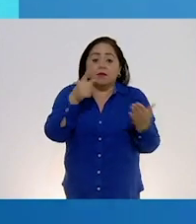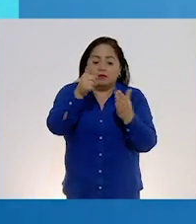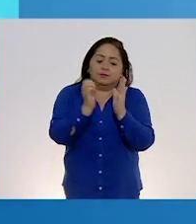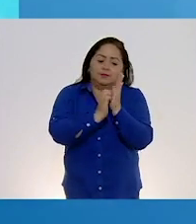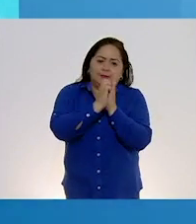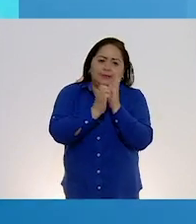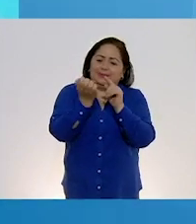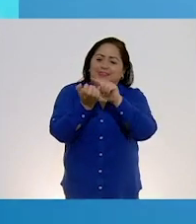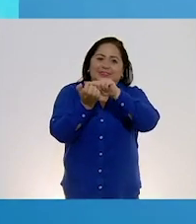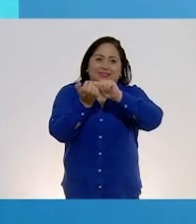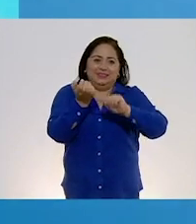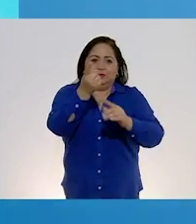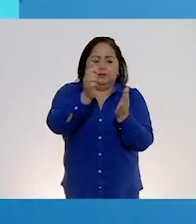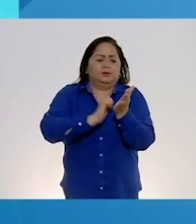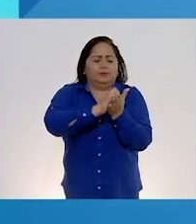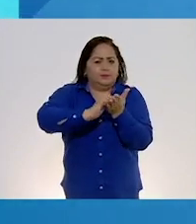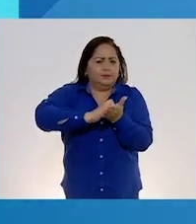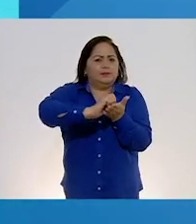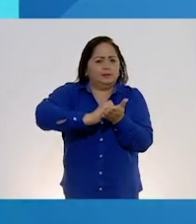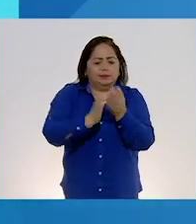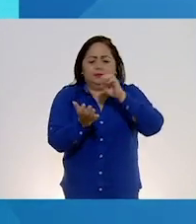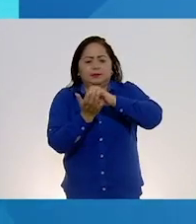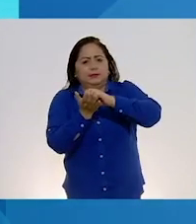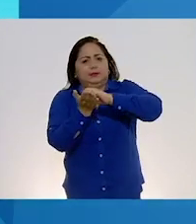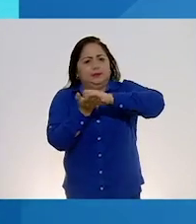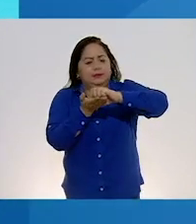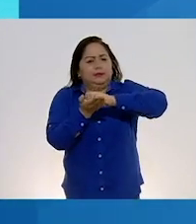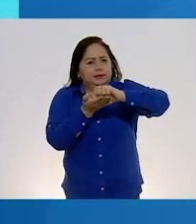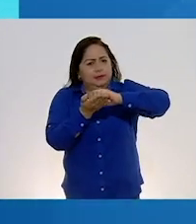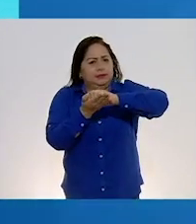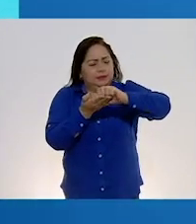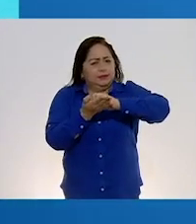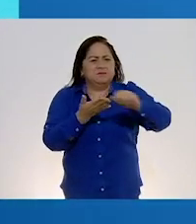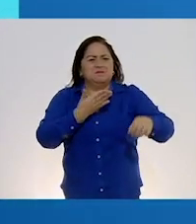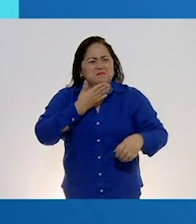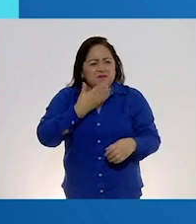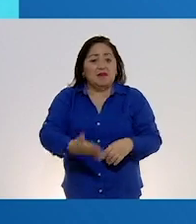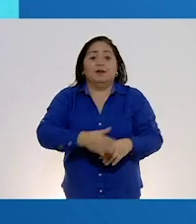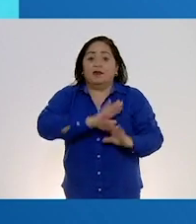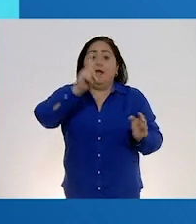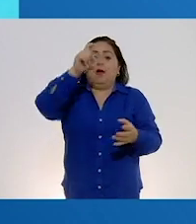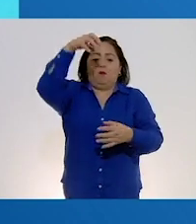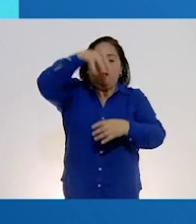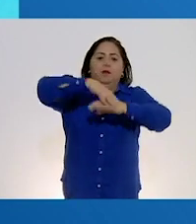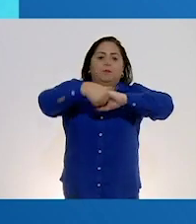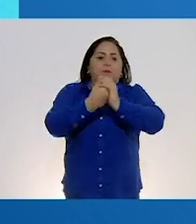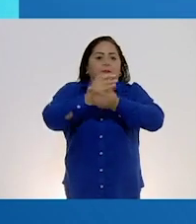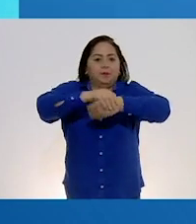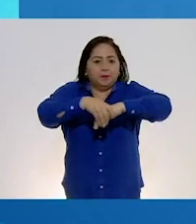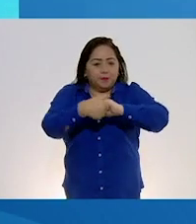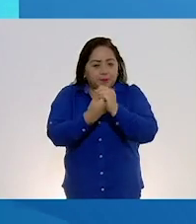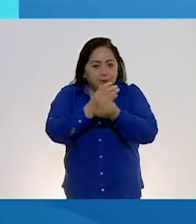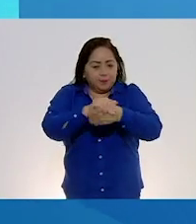como que rasguñas la palma de tus manos para lavar tus uñas. Enjuaga tus manos con agua.